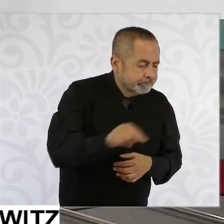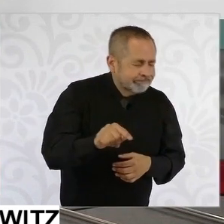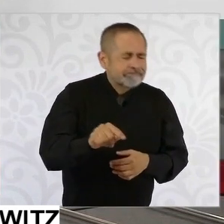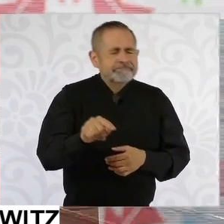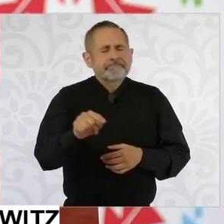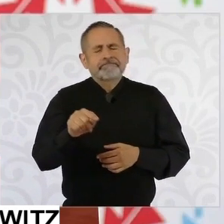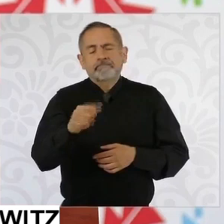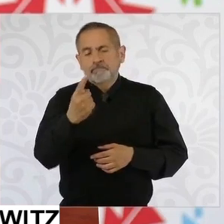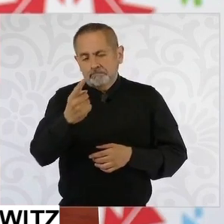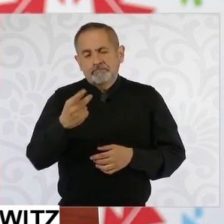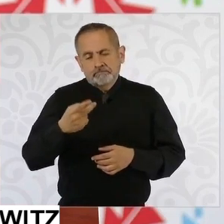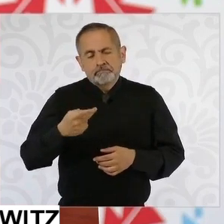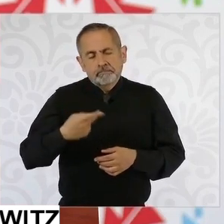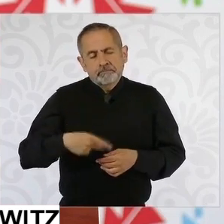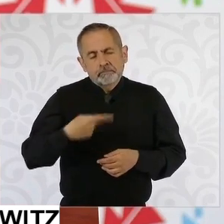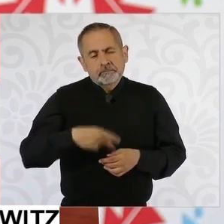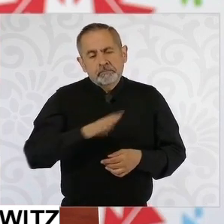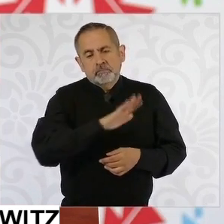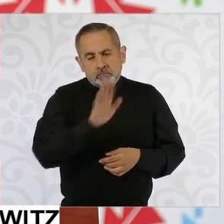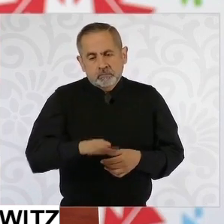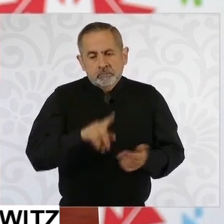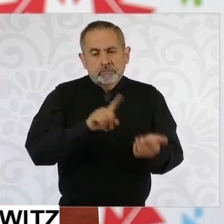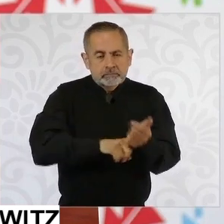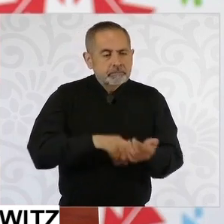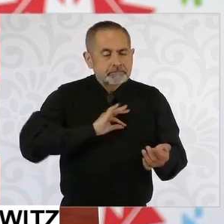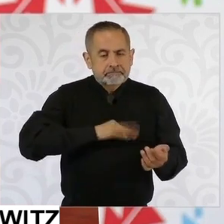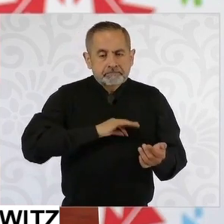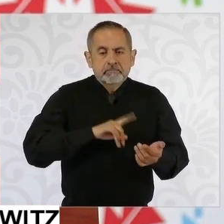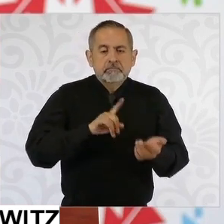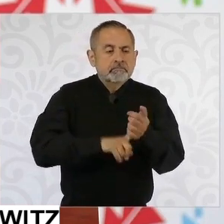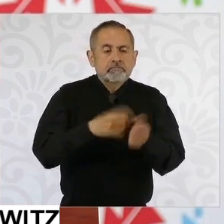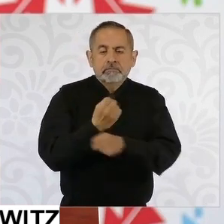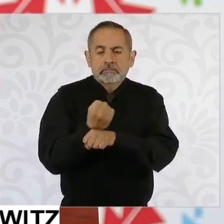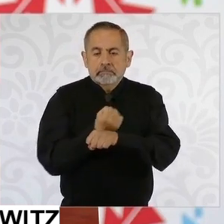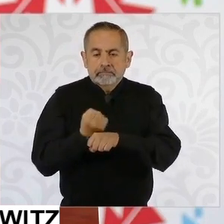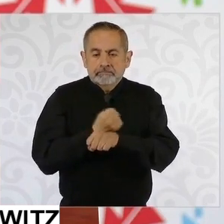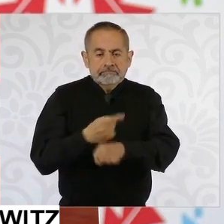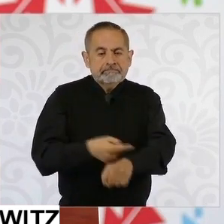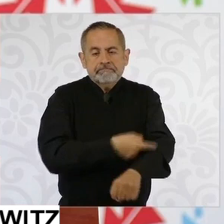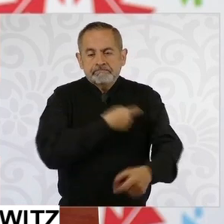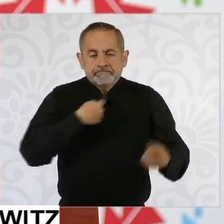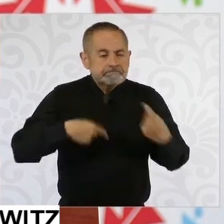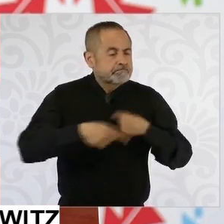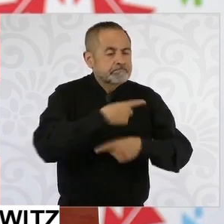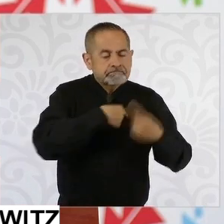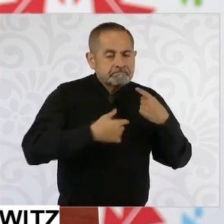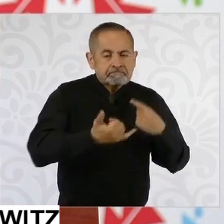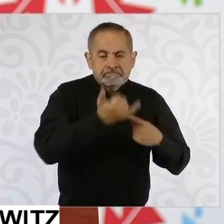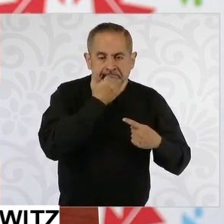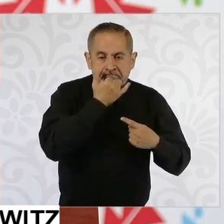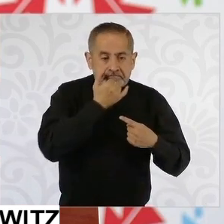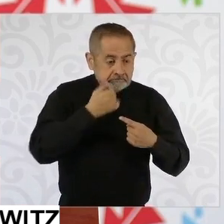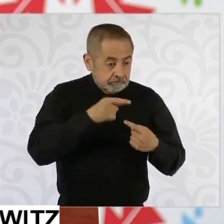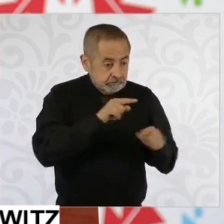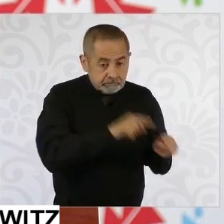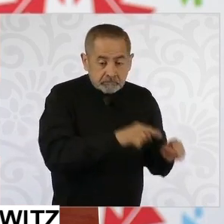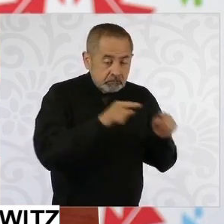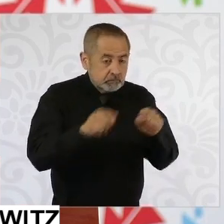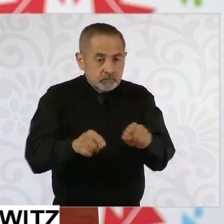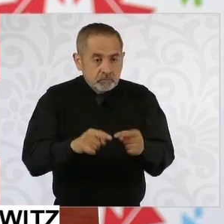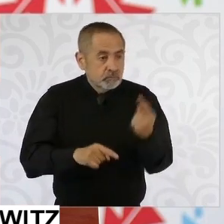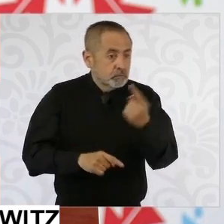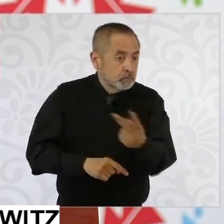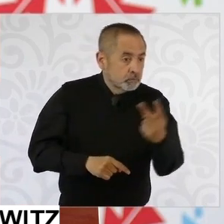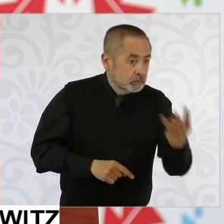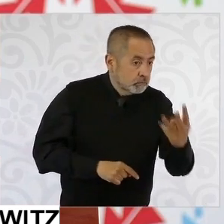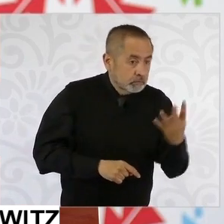defunción asociada a la infección del torrente sanguíneo, integrándose 4 unidades hospitalarias en el